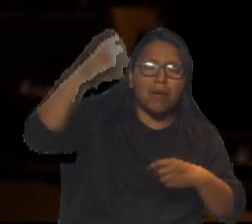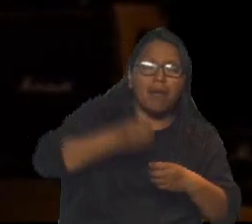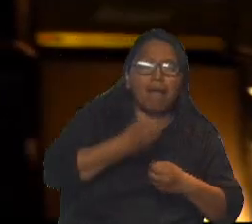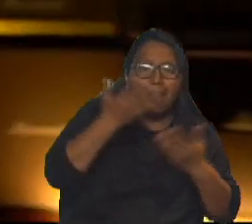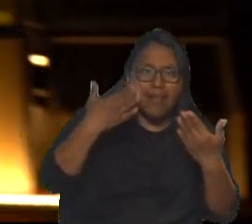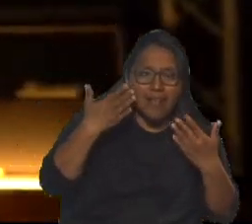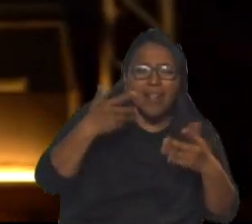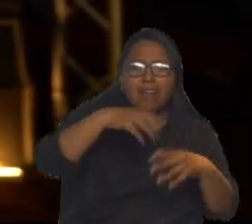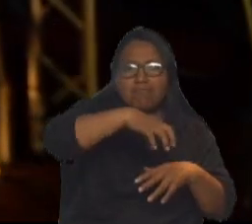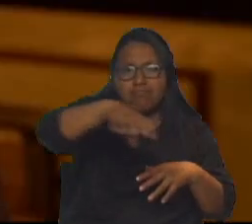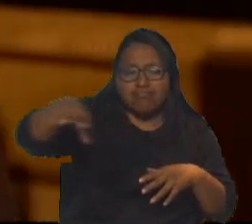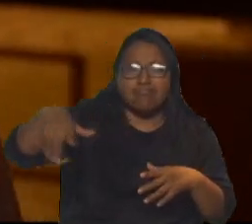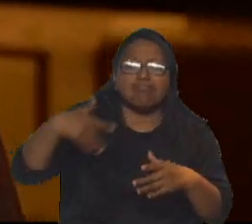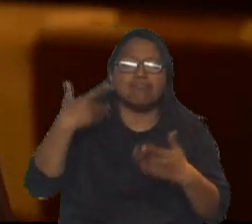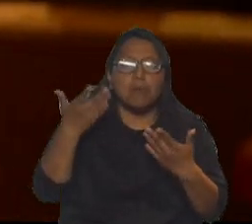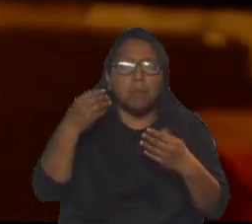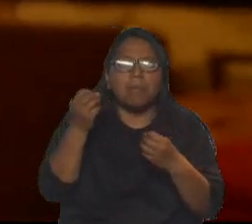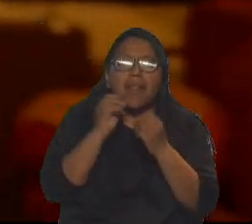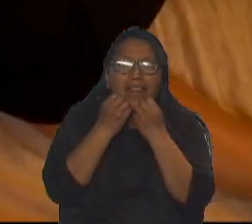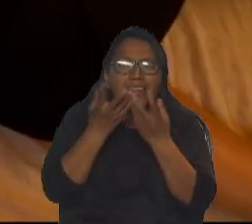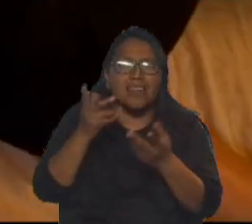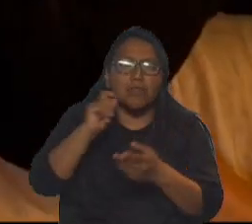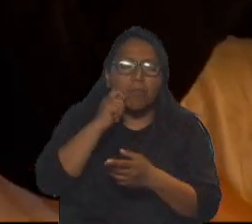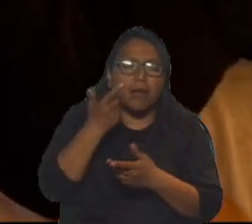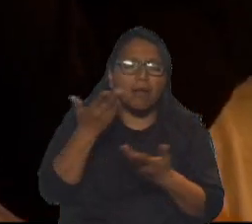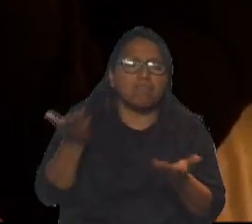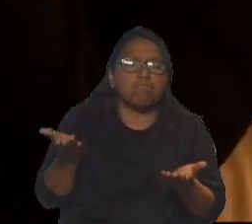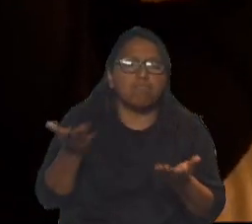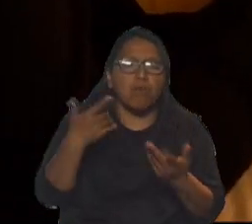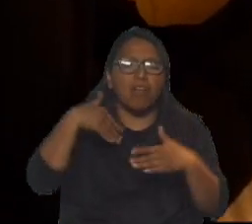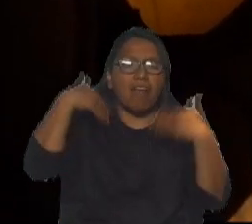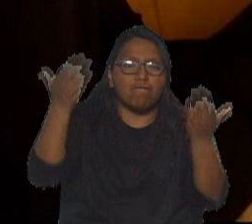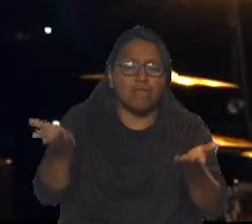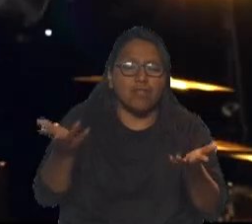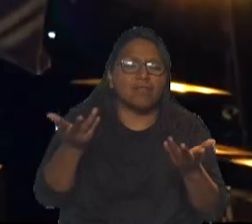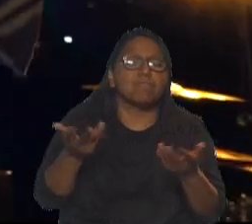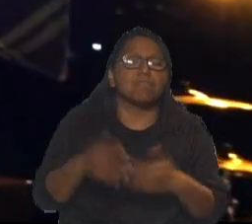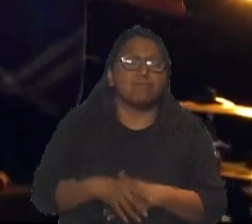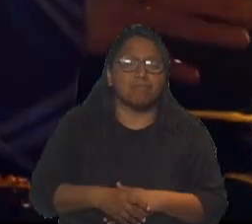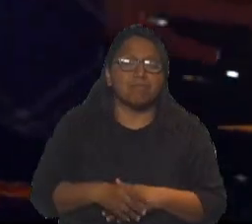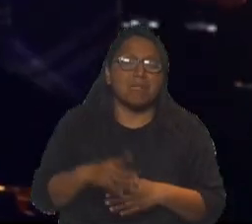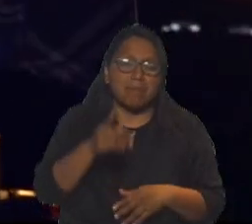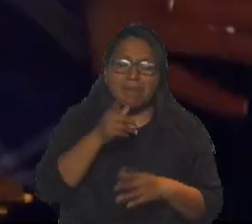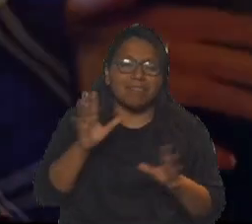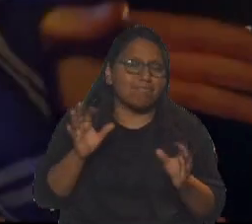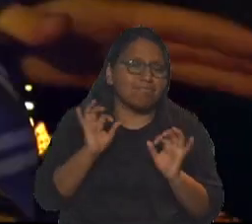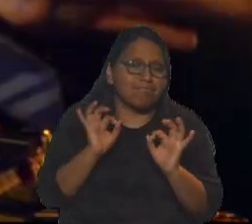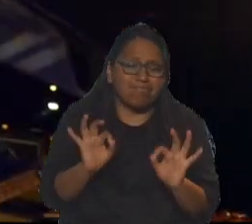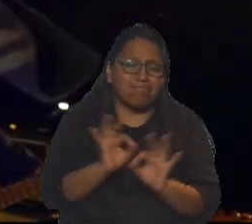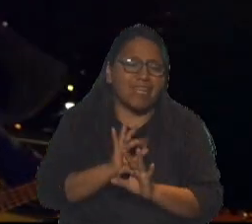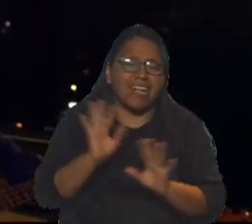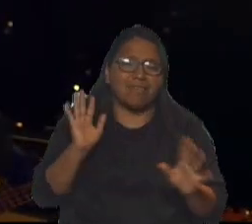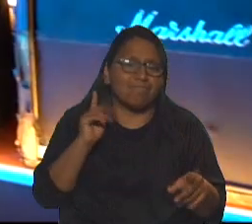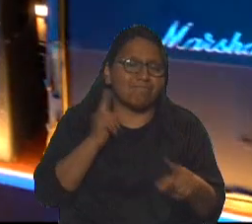empieza a ponerse lindo como para poder hacer algo afuera. Y yo creo que es perfecto como para festejar,